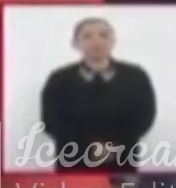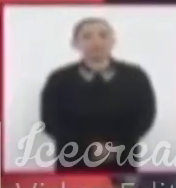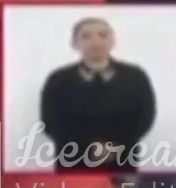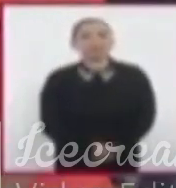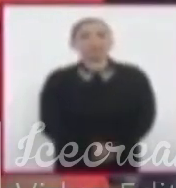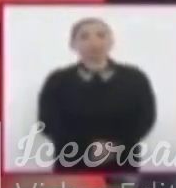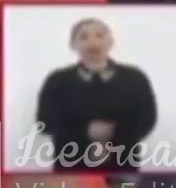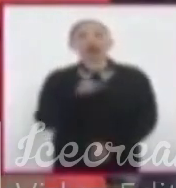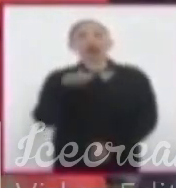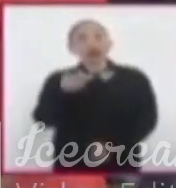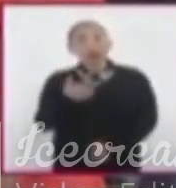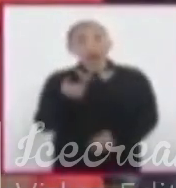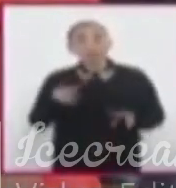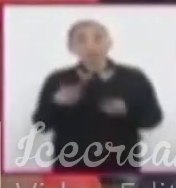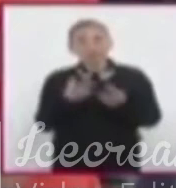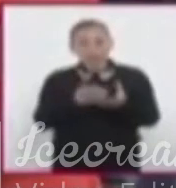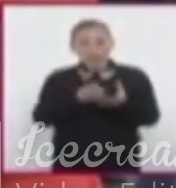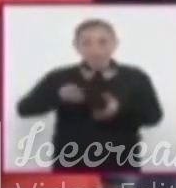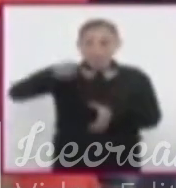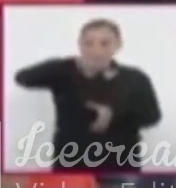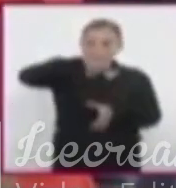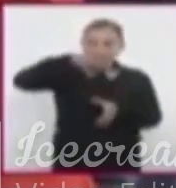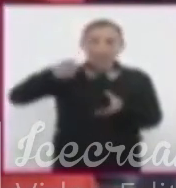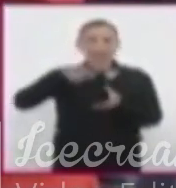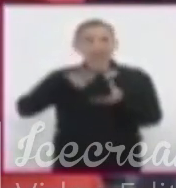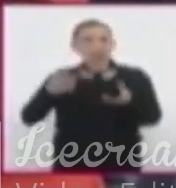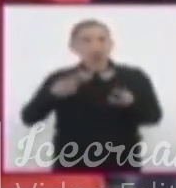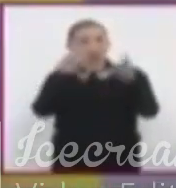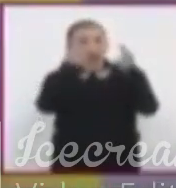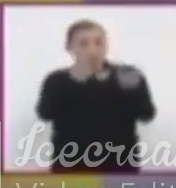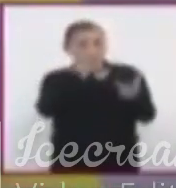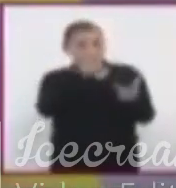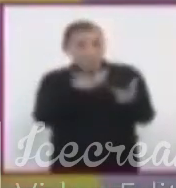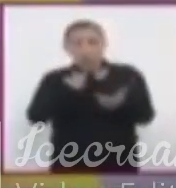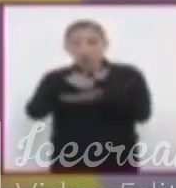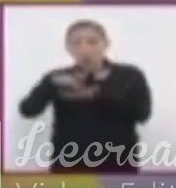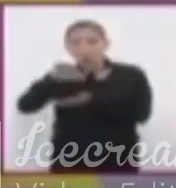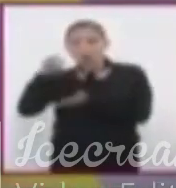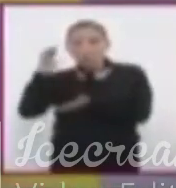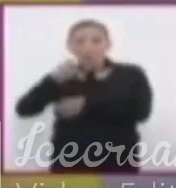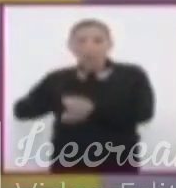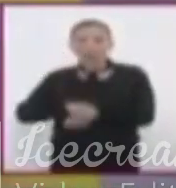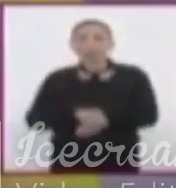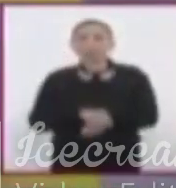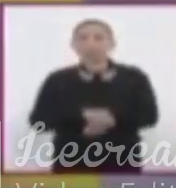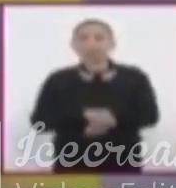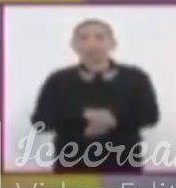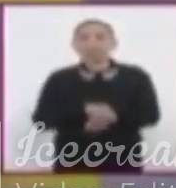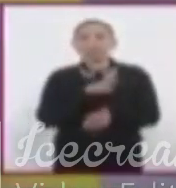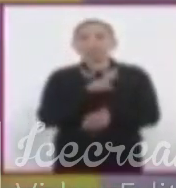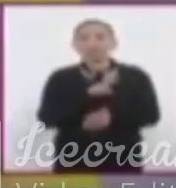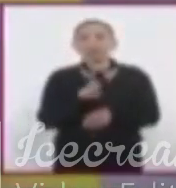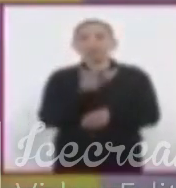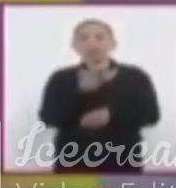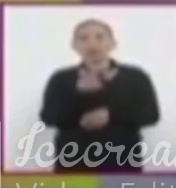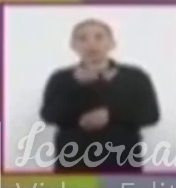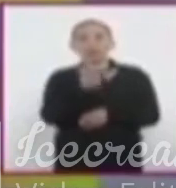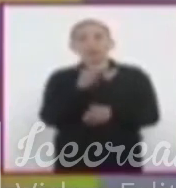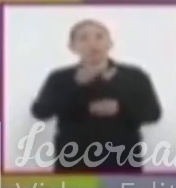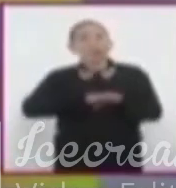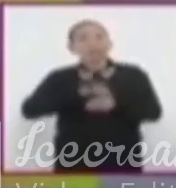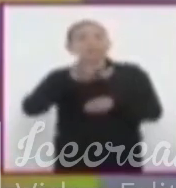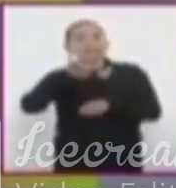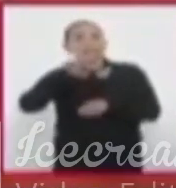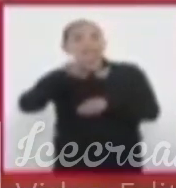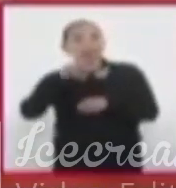Ah, mira, también venden los vasos de refacción para la licuadora, por si se rompe el que viene incluido. El precio es de 150 pesos, más el IVA, es decir, más